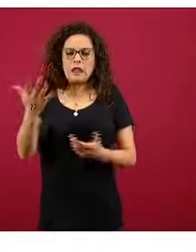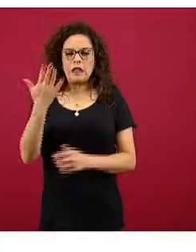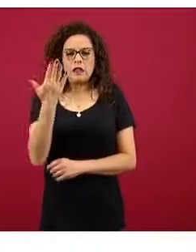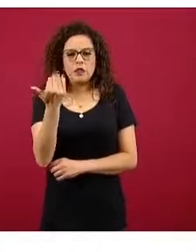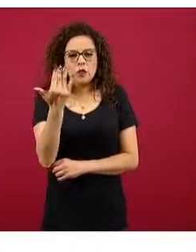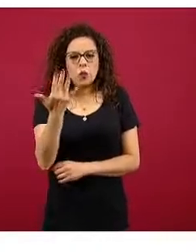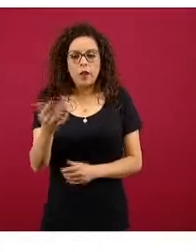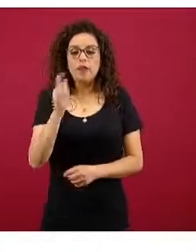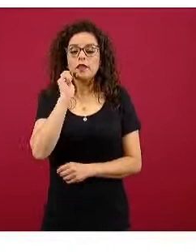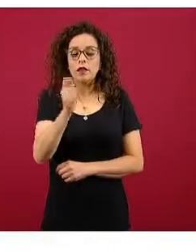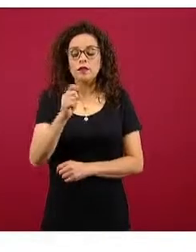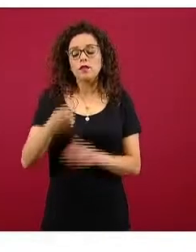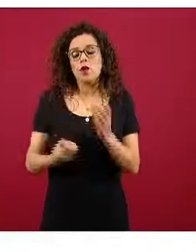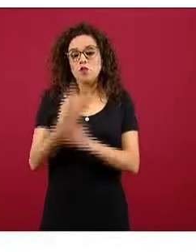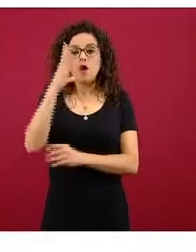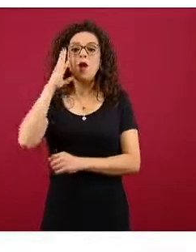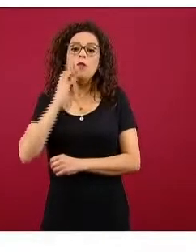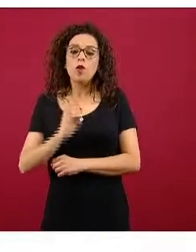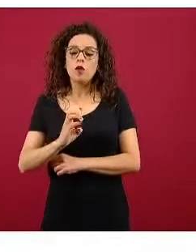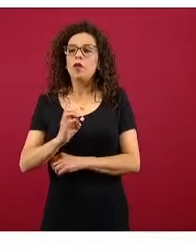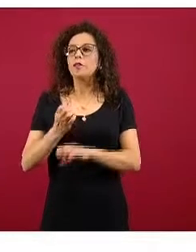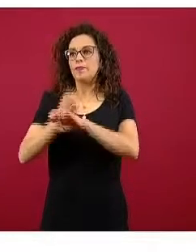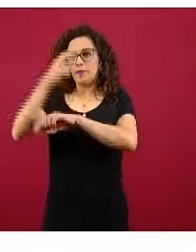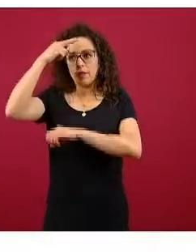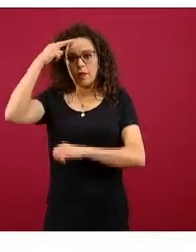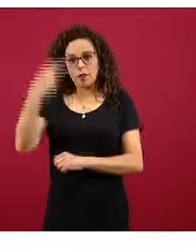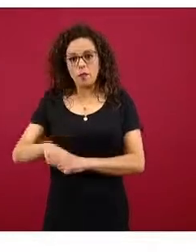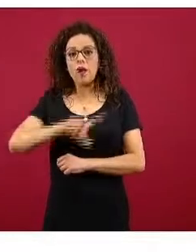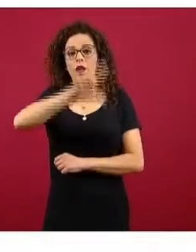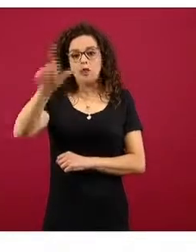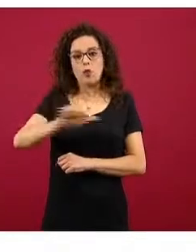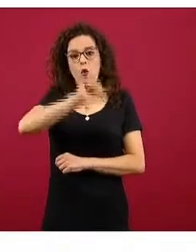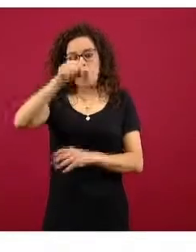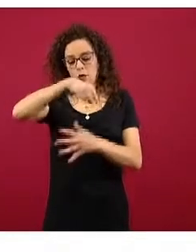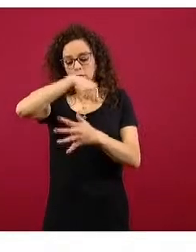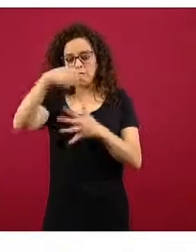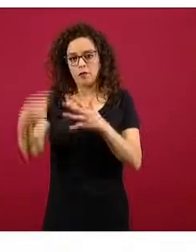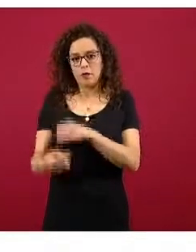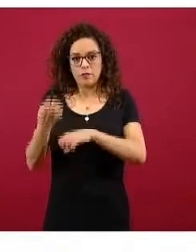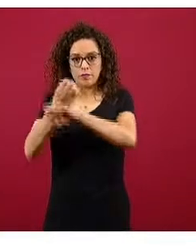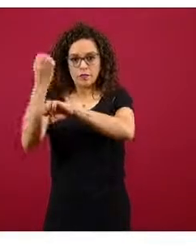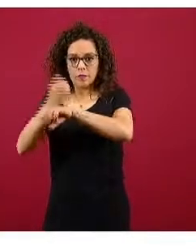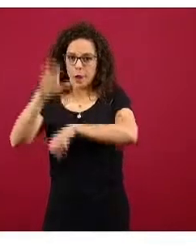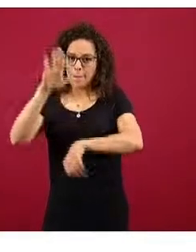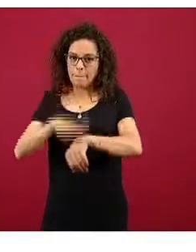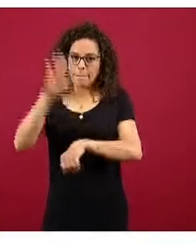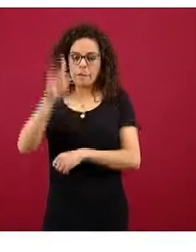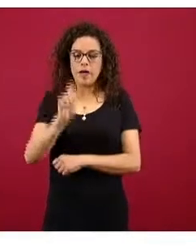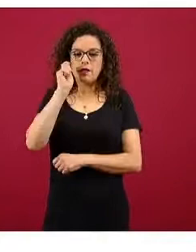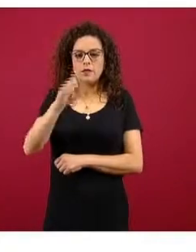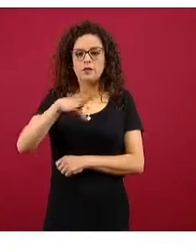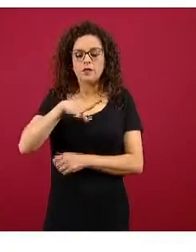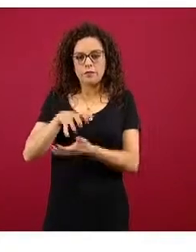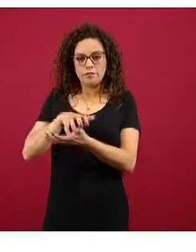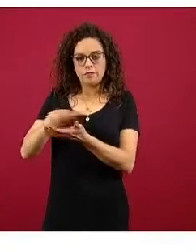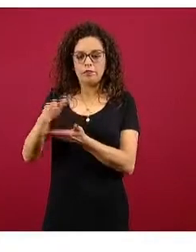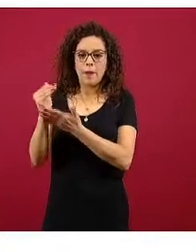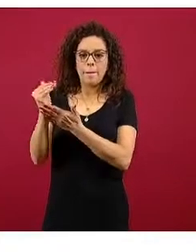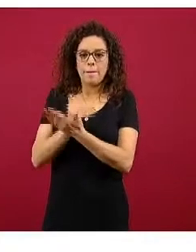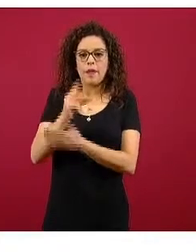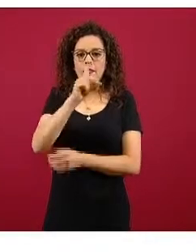Nuevo León, Estado de México, y después ya varios estados que están, la mayoría, con una ocupación